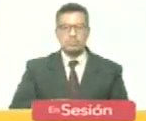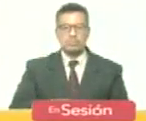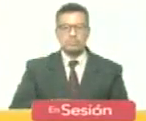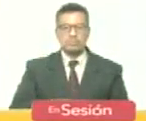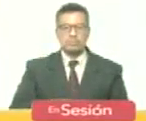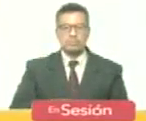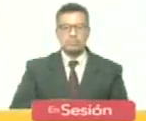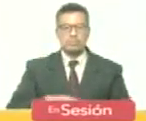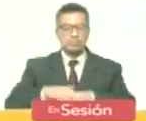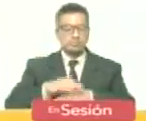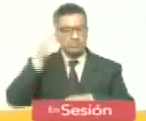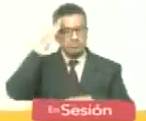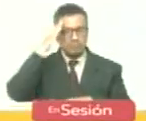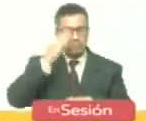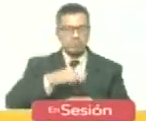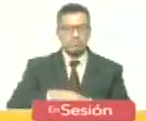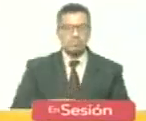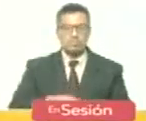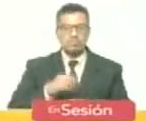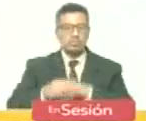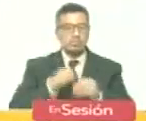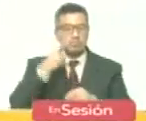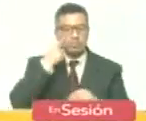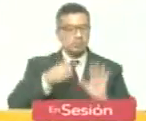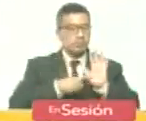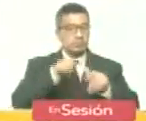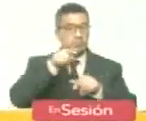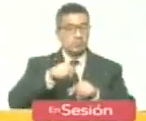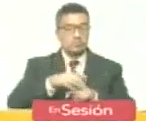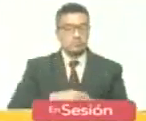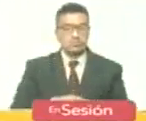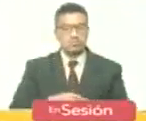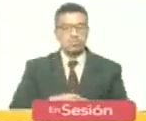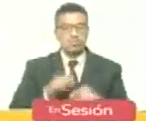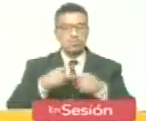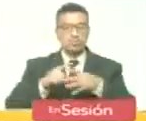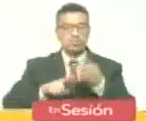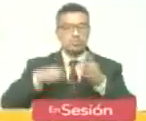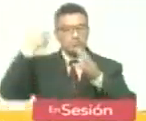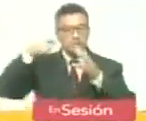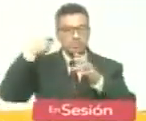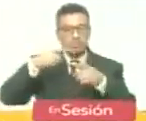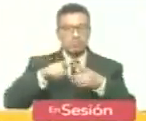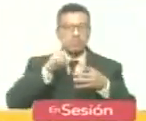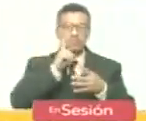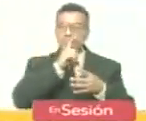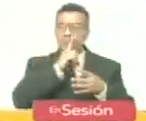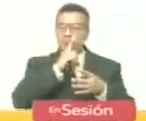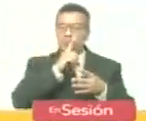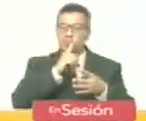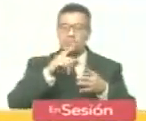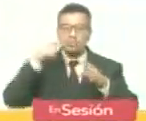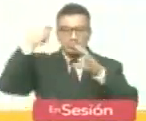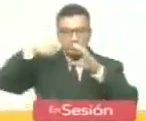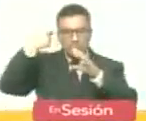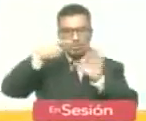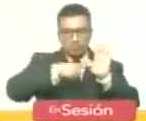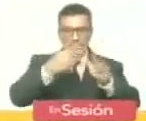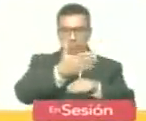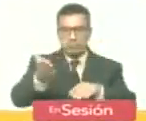¿Cómo lo van a saber? Eso no lo verá usted en cualquier canal. Póngale el nombre del canal que a usted le dé la gana.